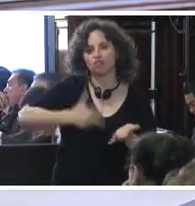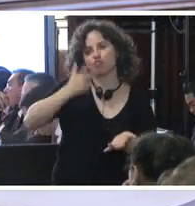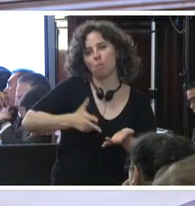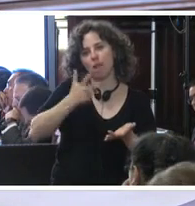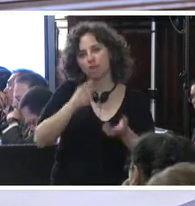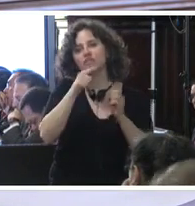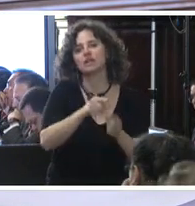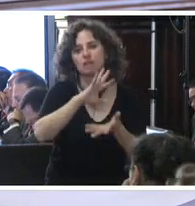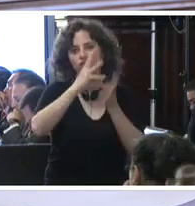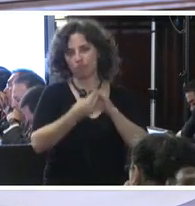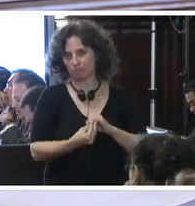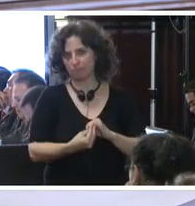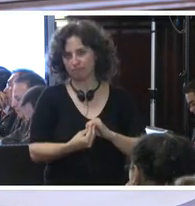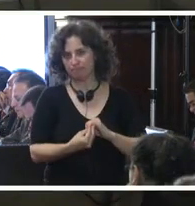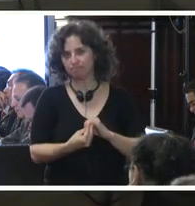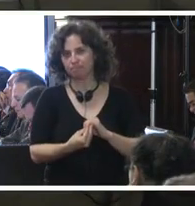contexto particular.